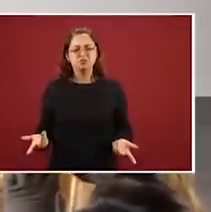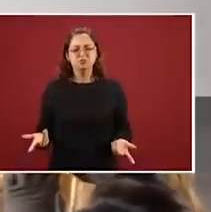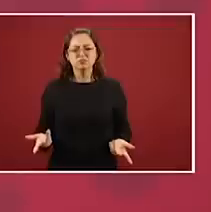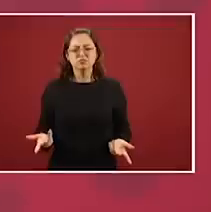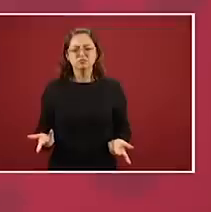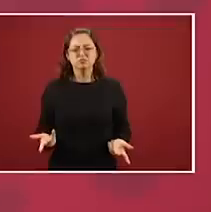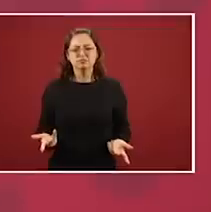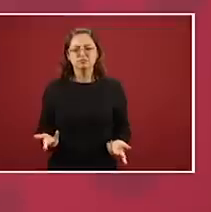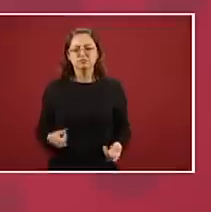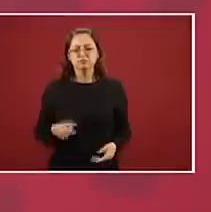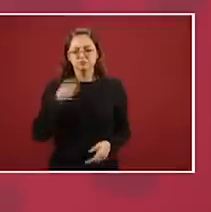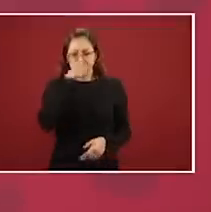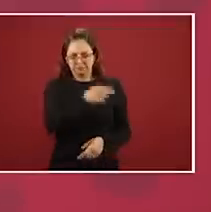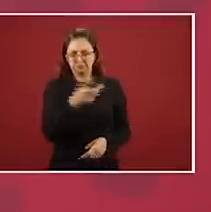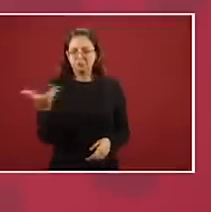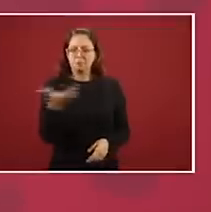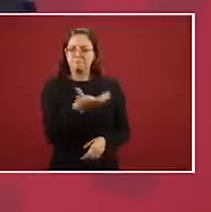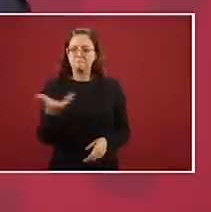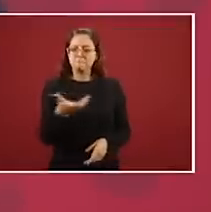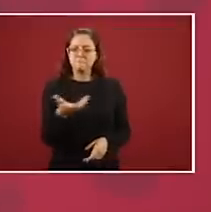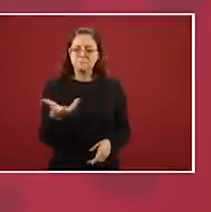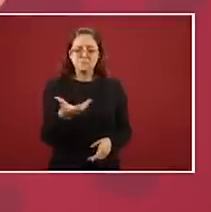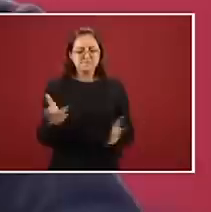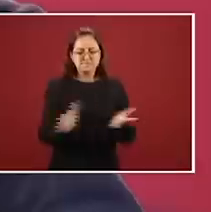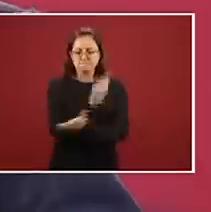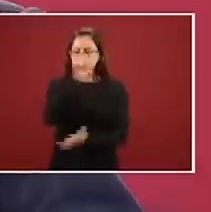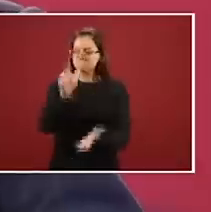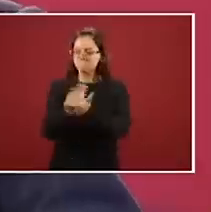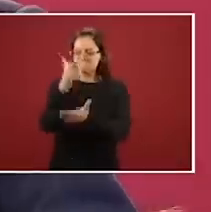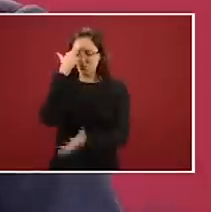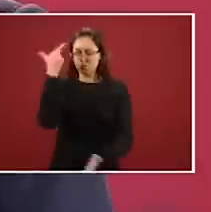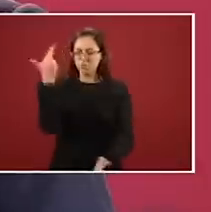¿sí?, actuó de manera ilegal,